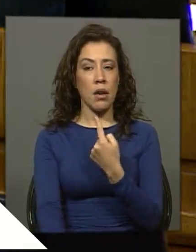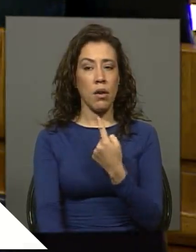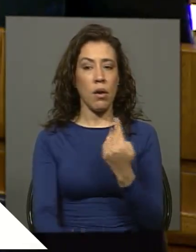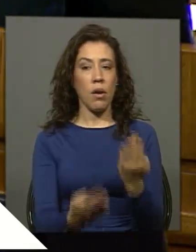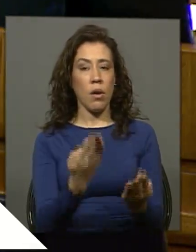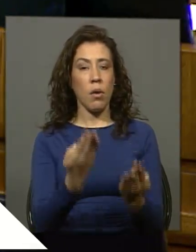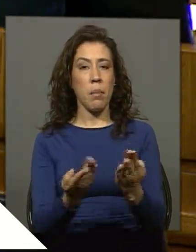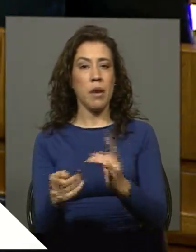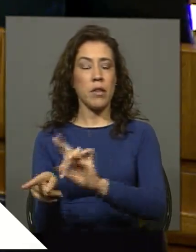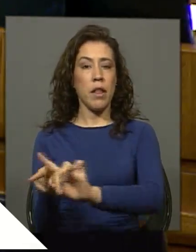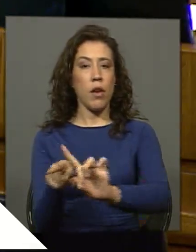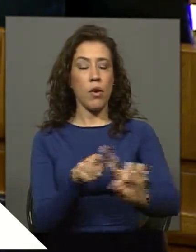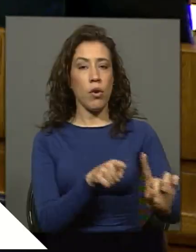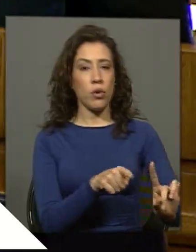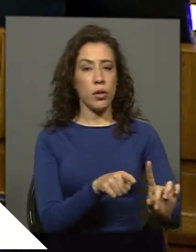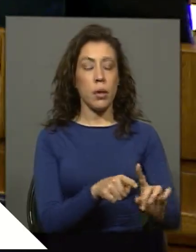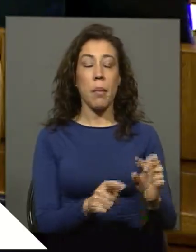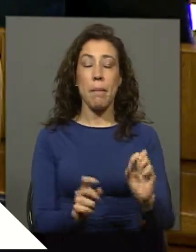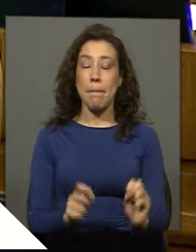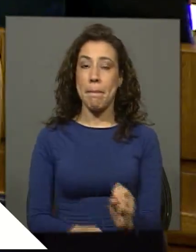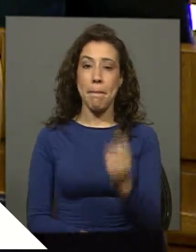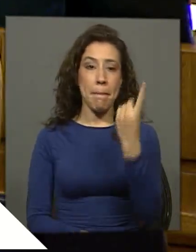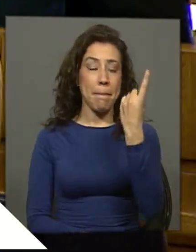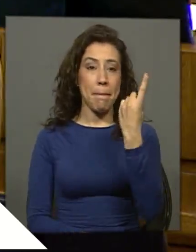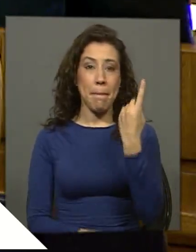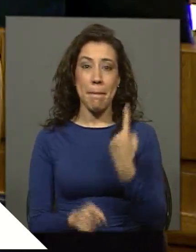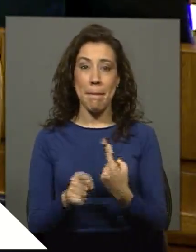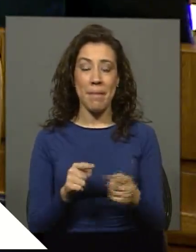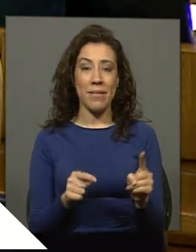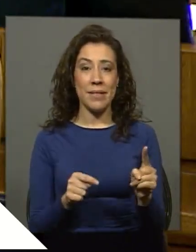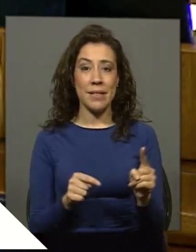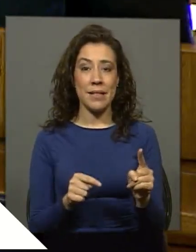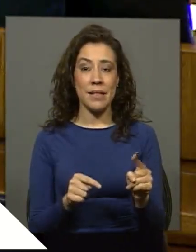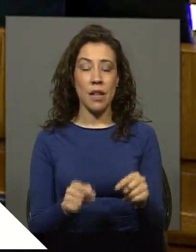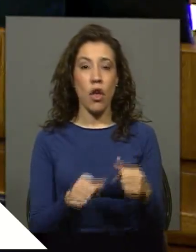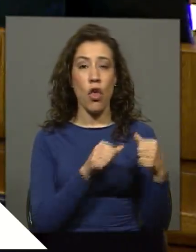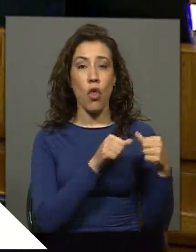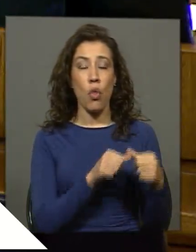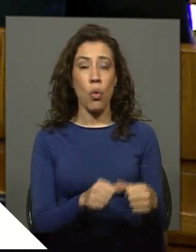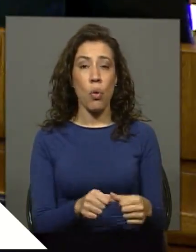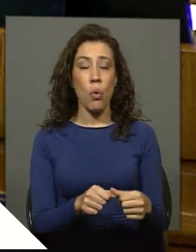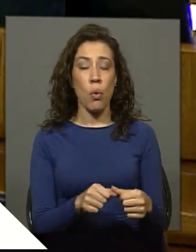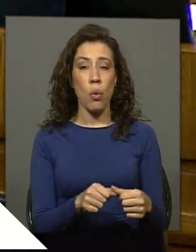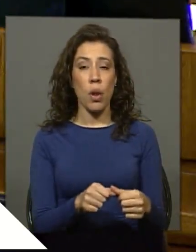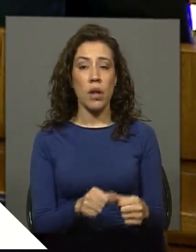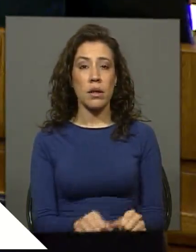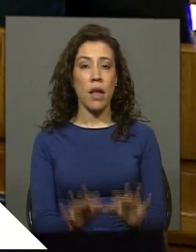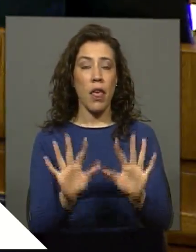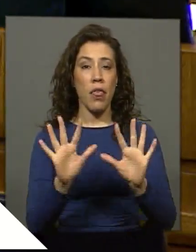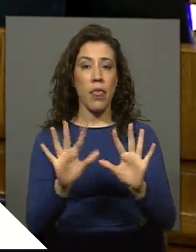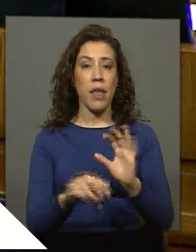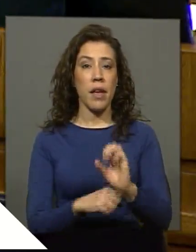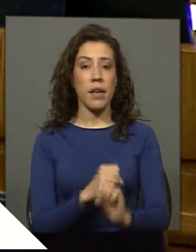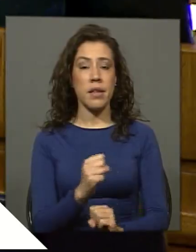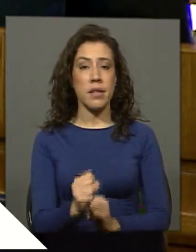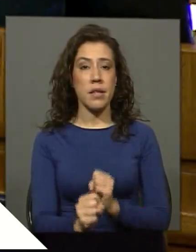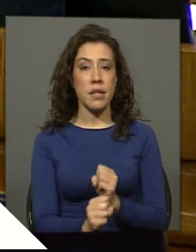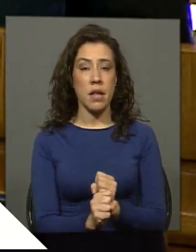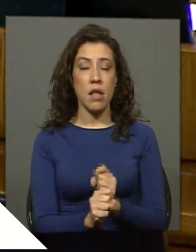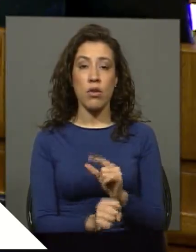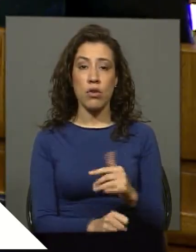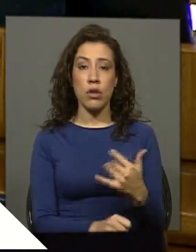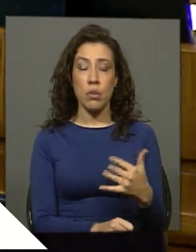relación a otras o sea por primera vez esto dura tiene una duración de 10 años y eso es